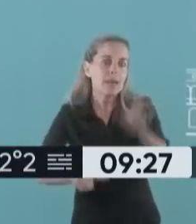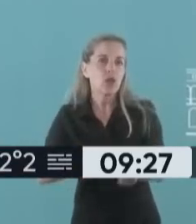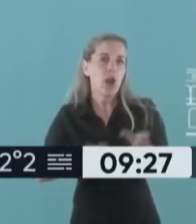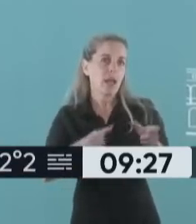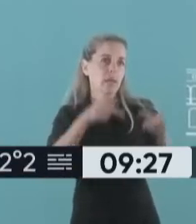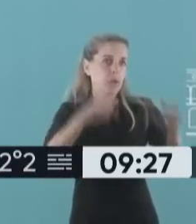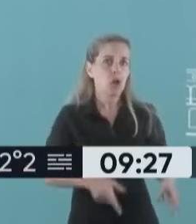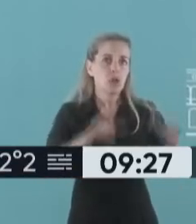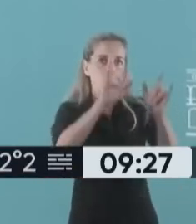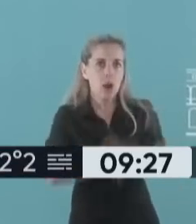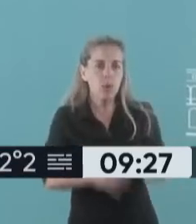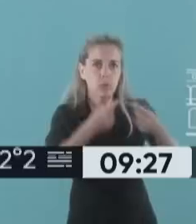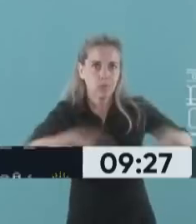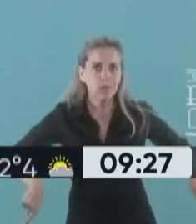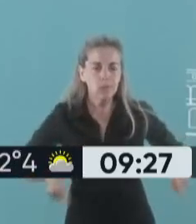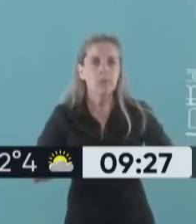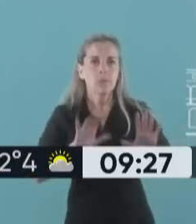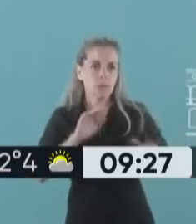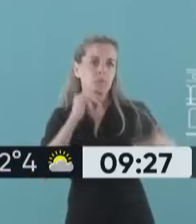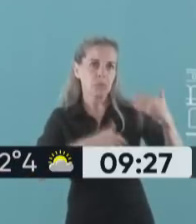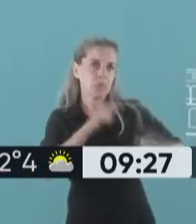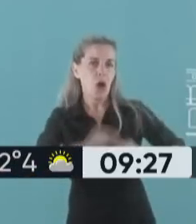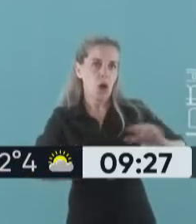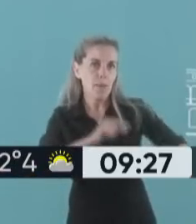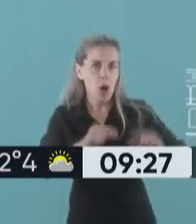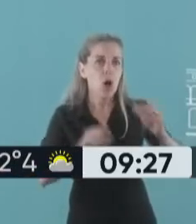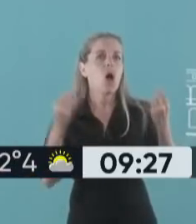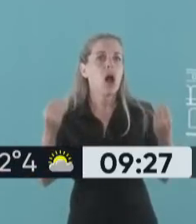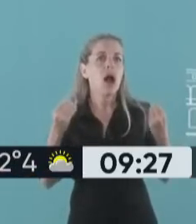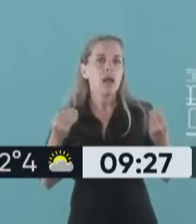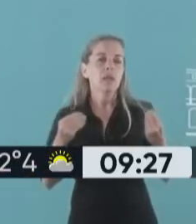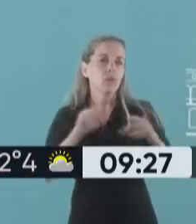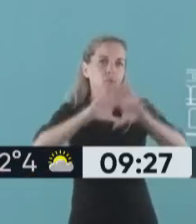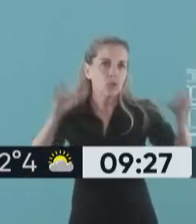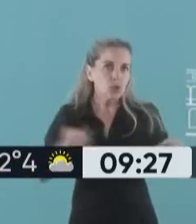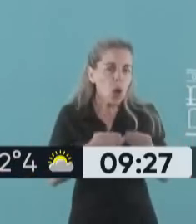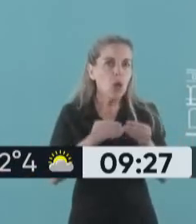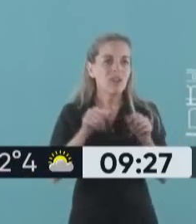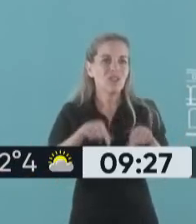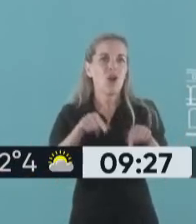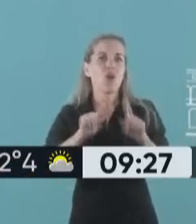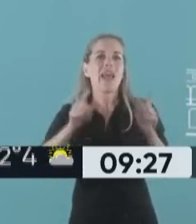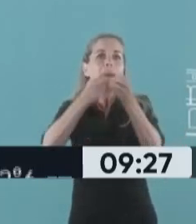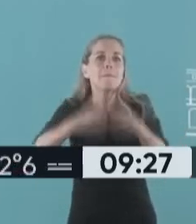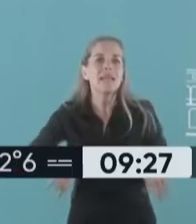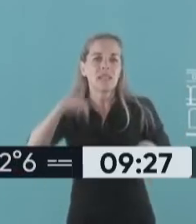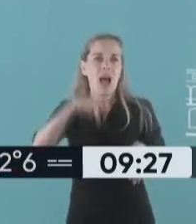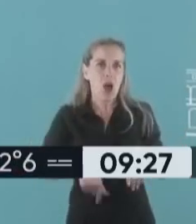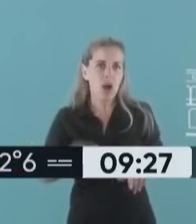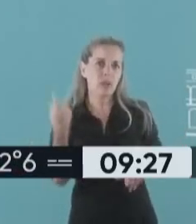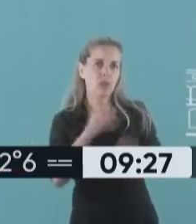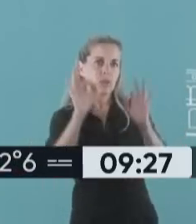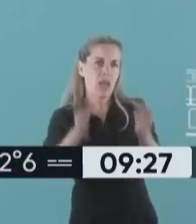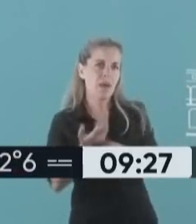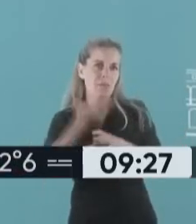los diferentes cortes que se fueron llevando adelante en diferentes momentos. Esto obviamente no comenzó ahora, todos sabemos, pero sí